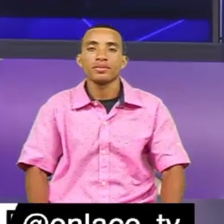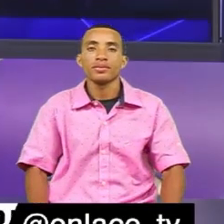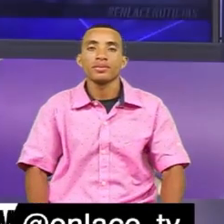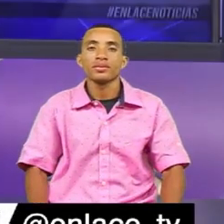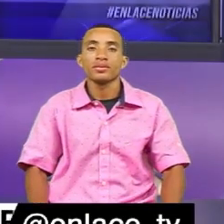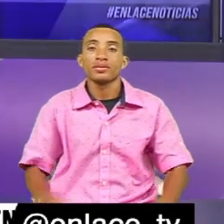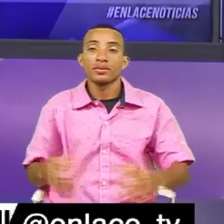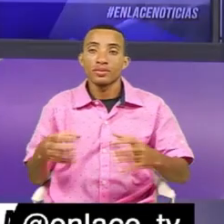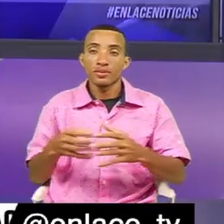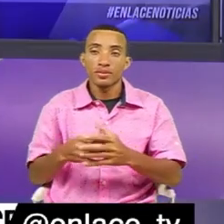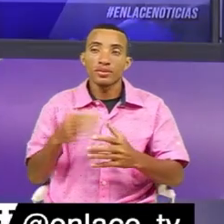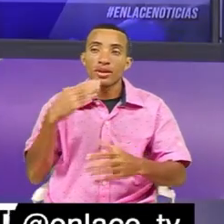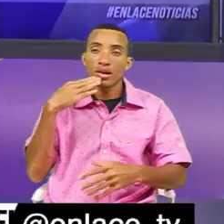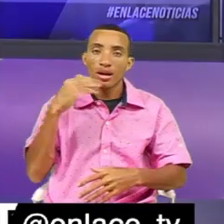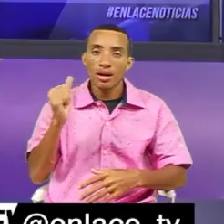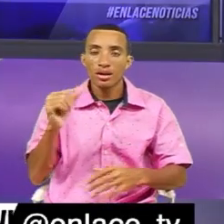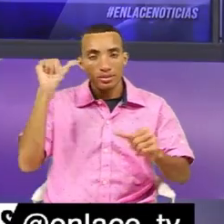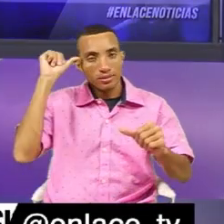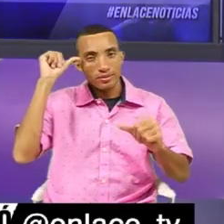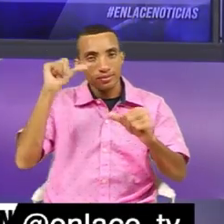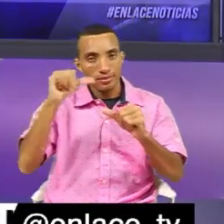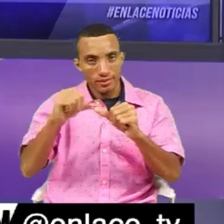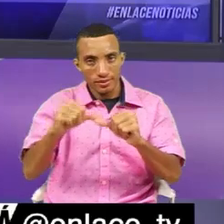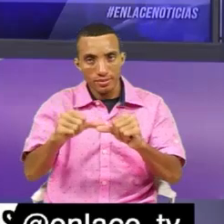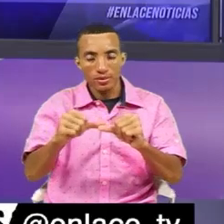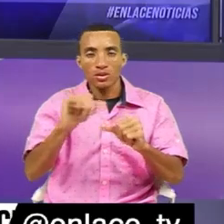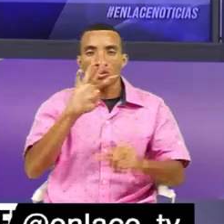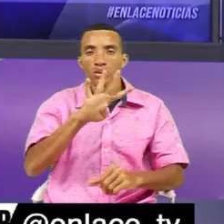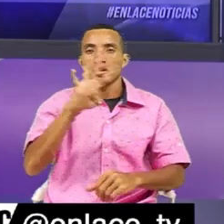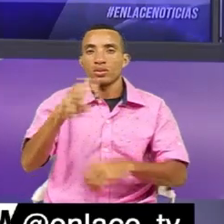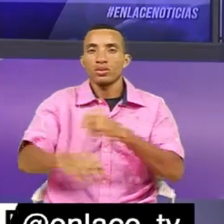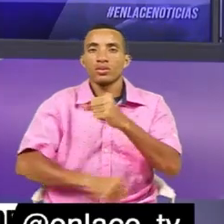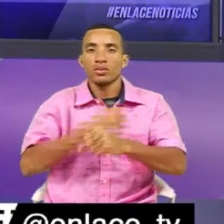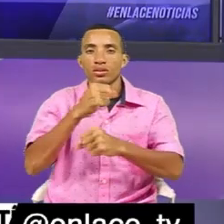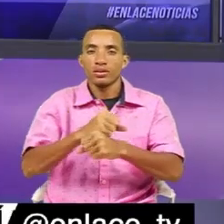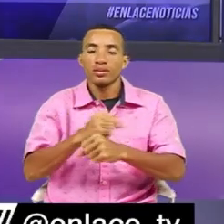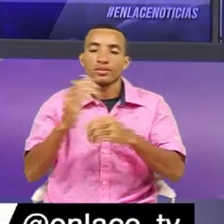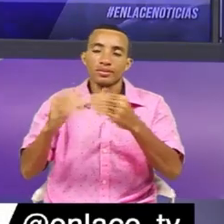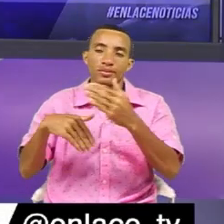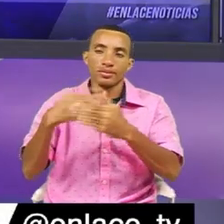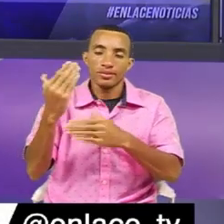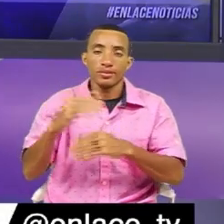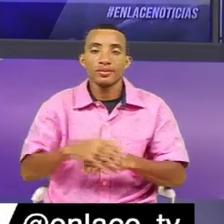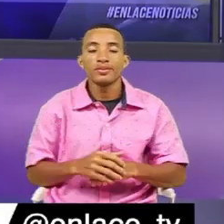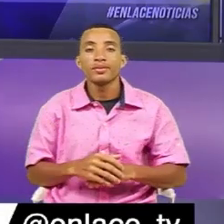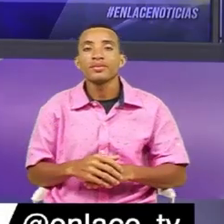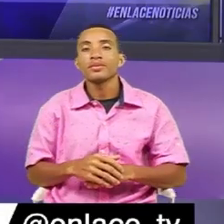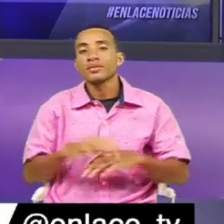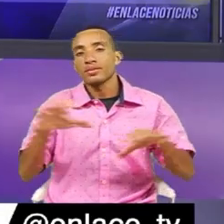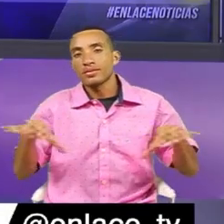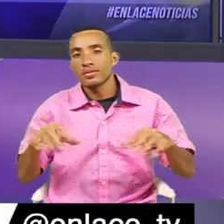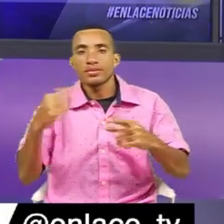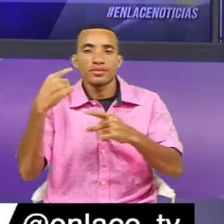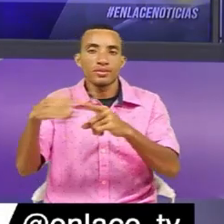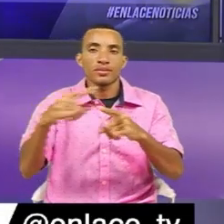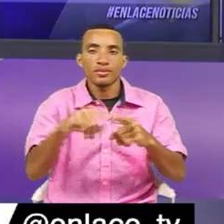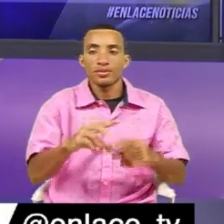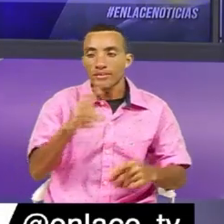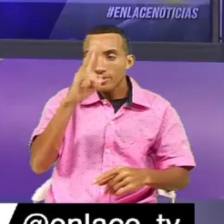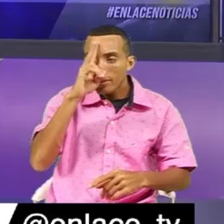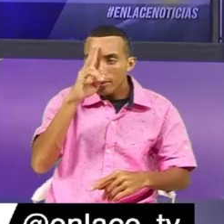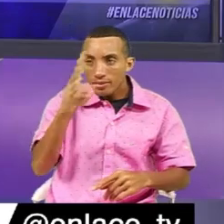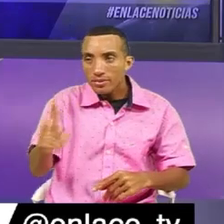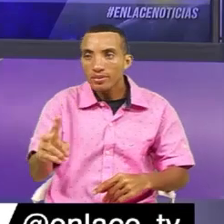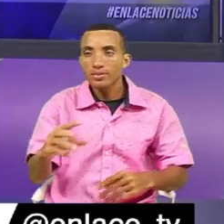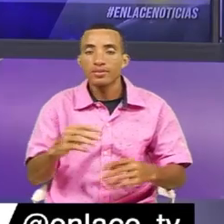Organización Femenina Popular celebra sus 44 años de existencia con distintas actividades. Una de ellas es la distinción a Paula Gaviria, actual consejera